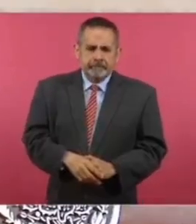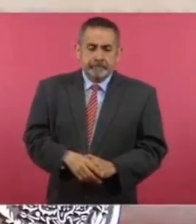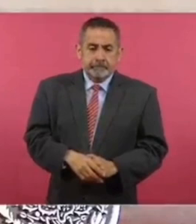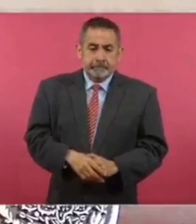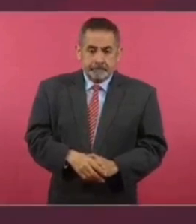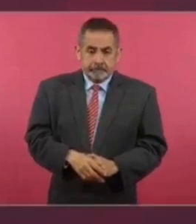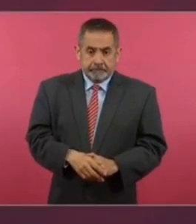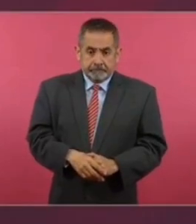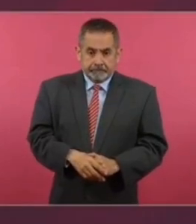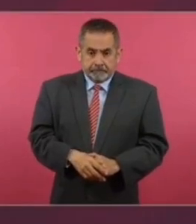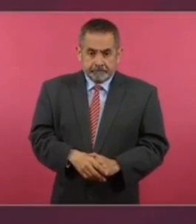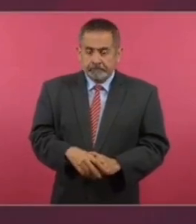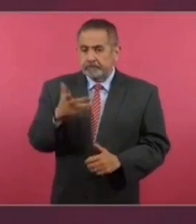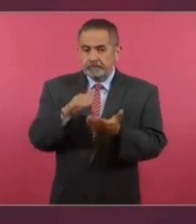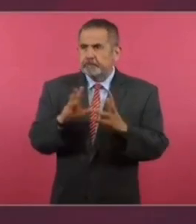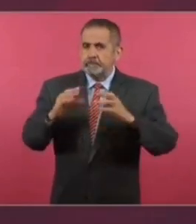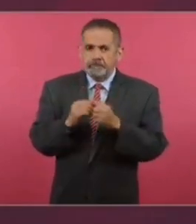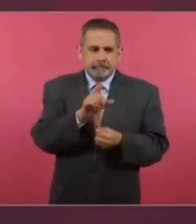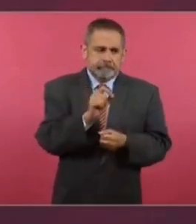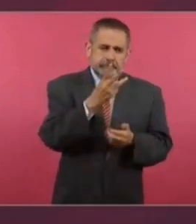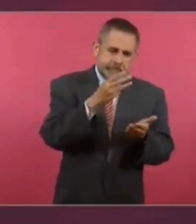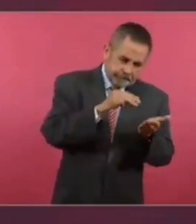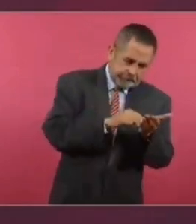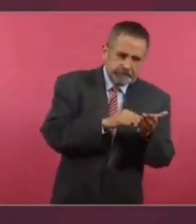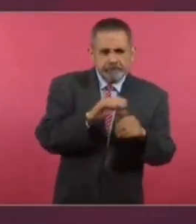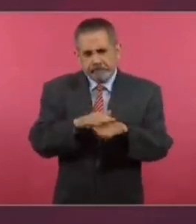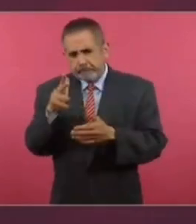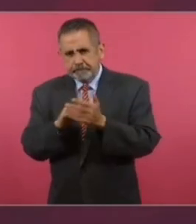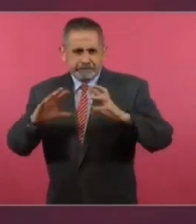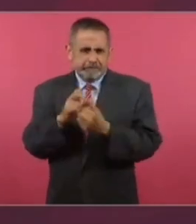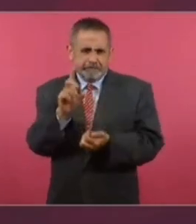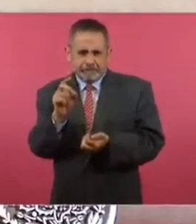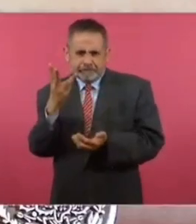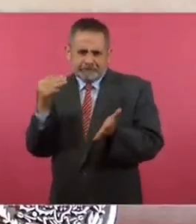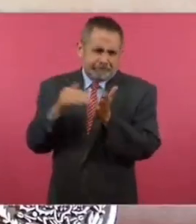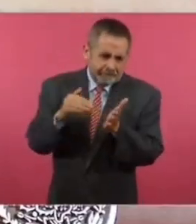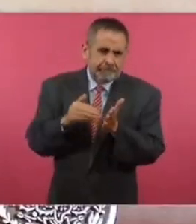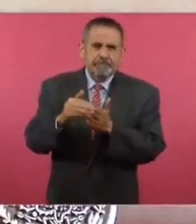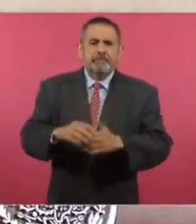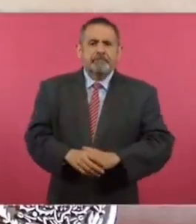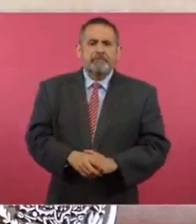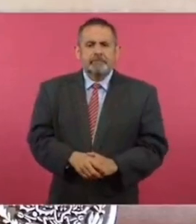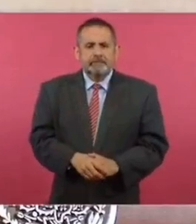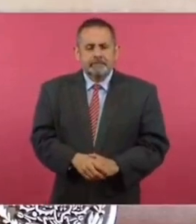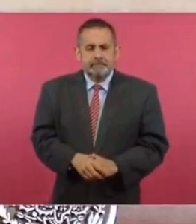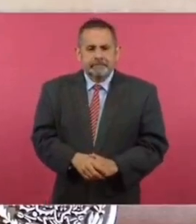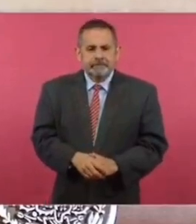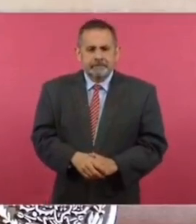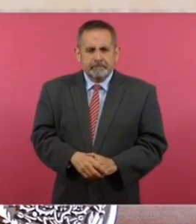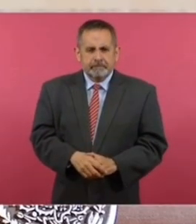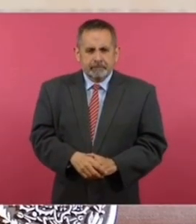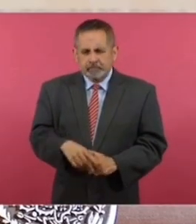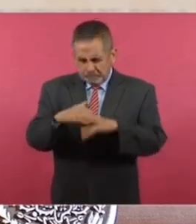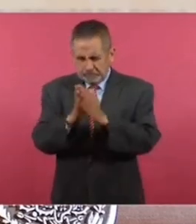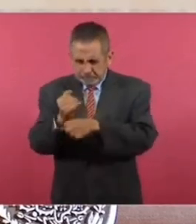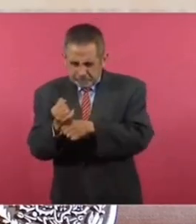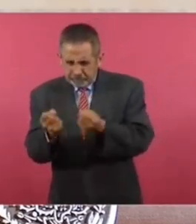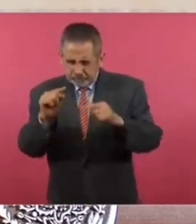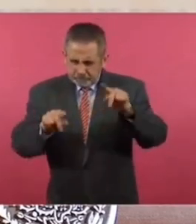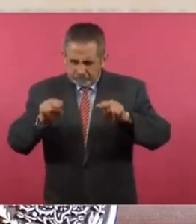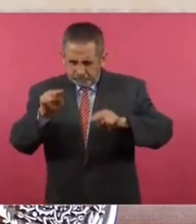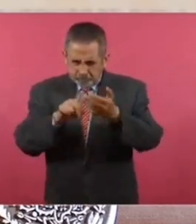John Diez mil O sea que son 23 + 10 33 mil millones este hagan la